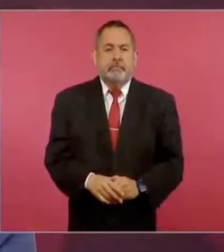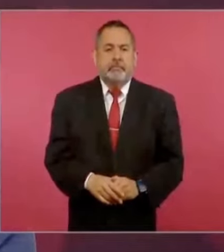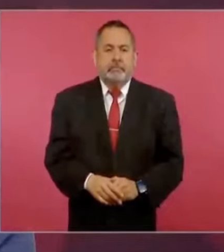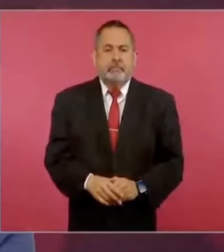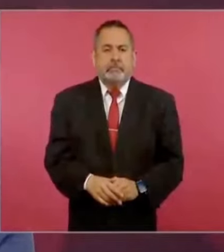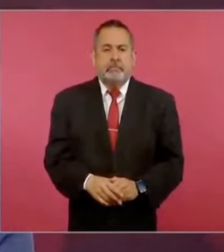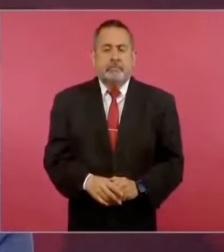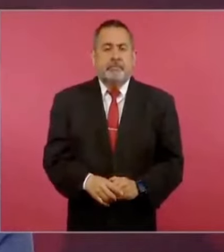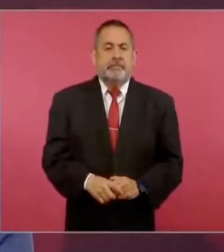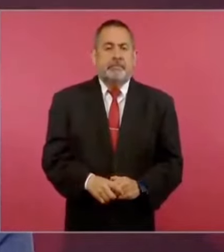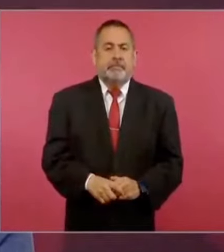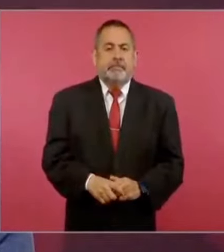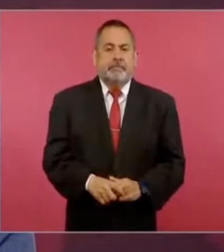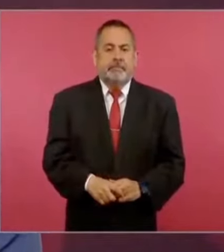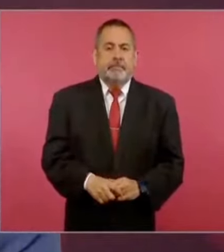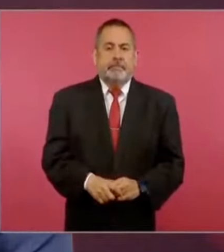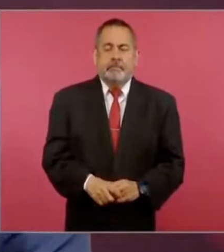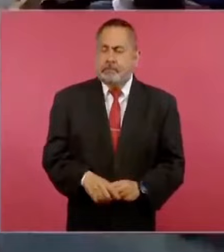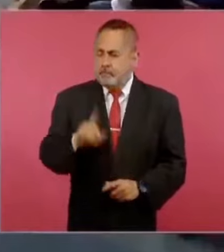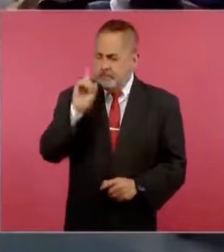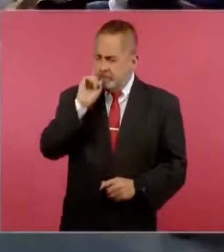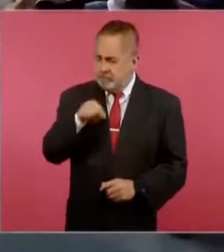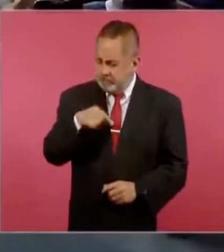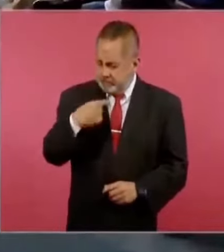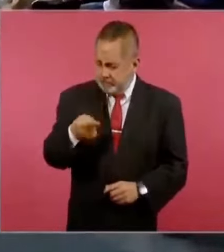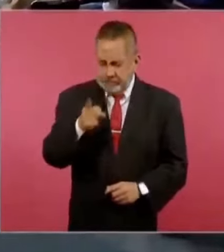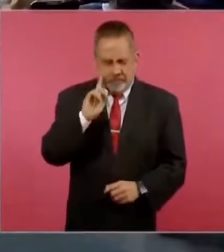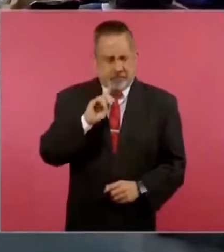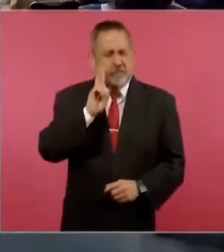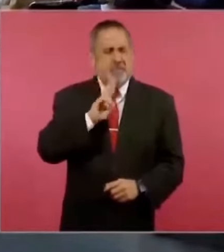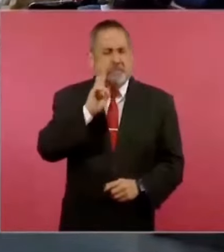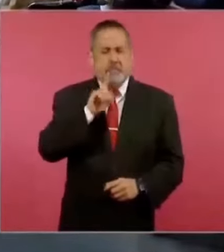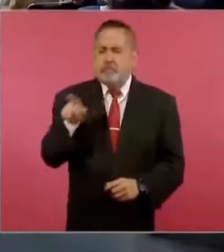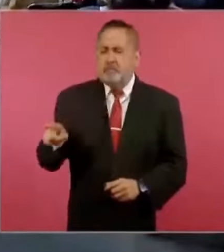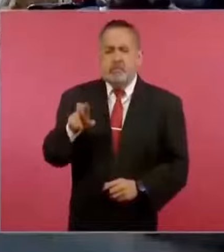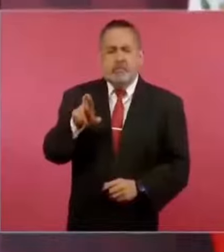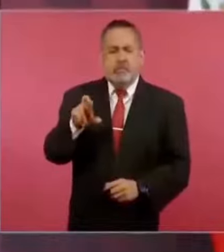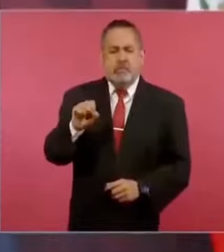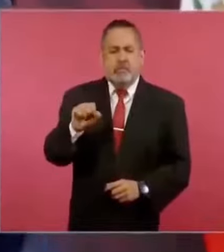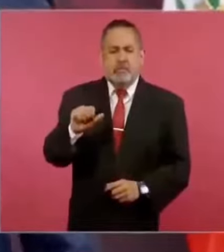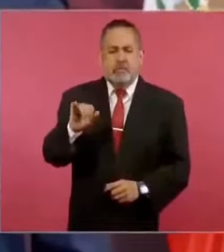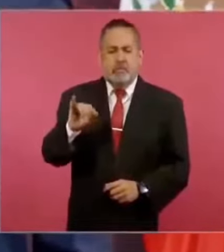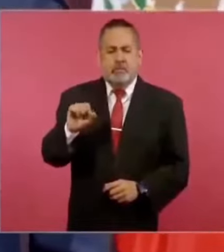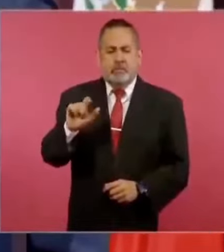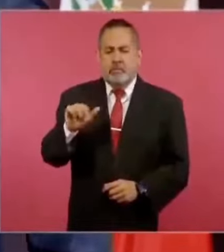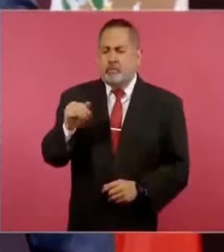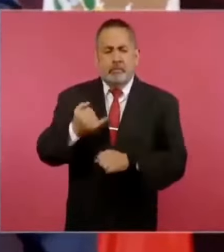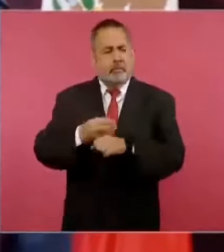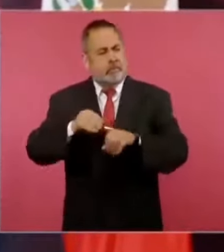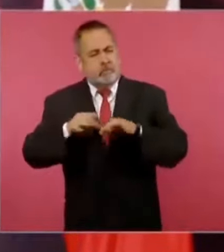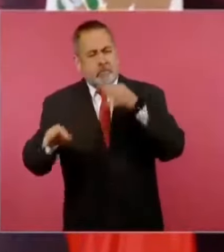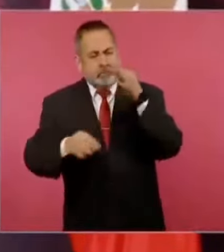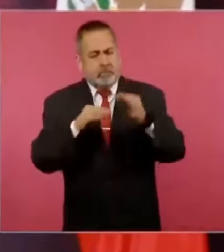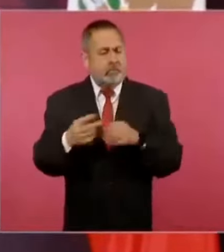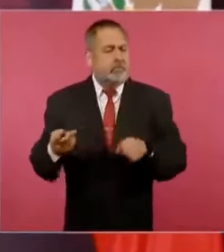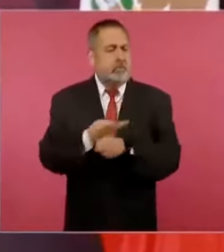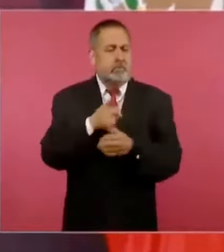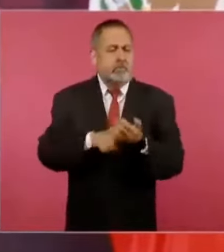Hay mañana, a ver si Rosicela nos informa de